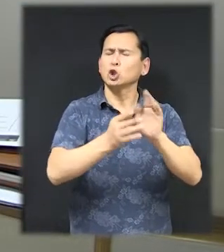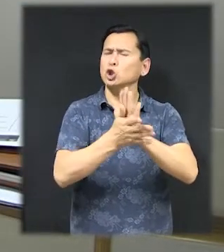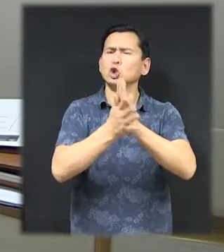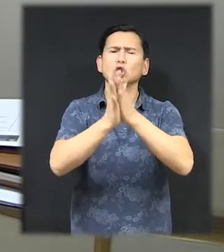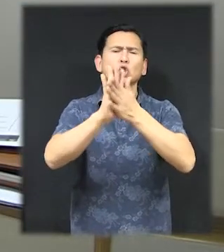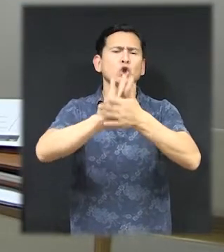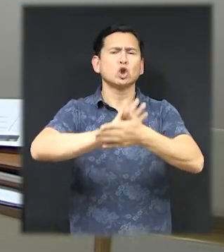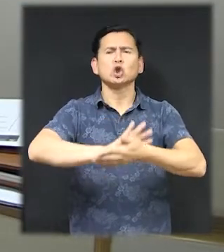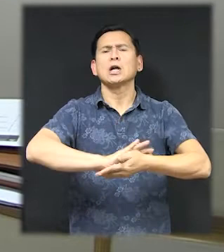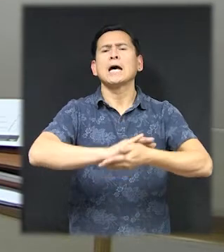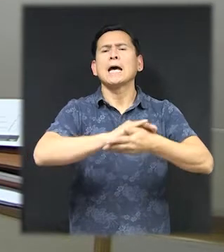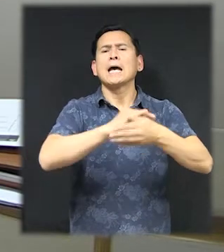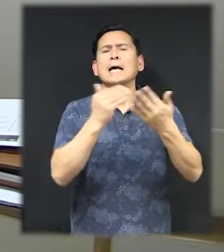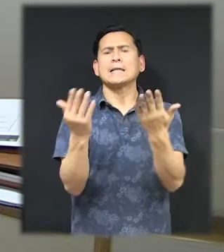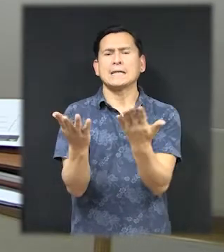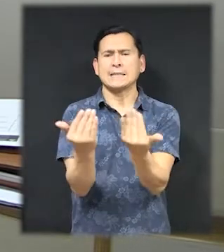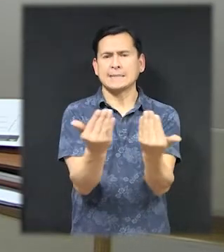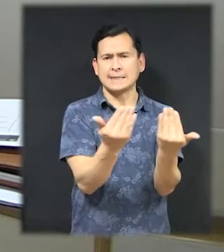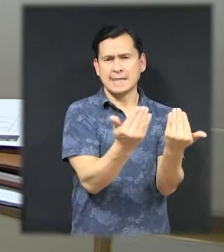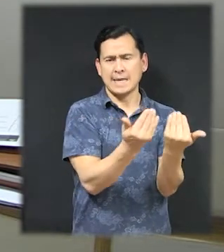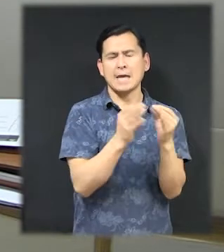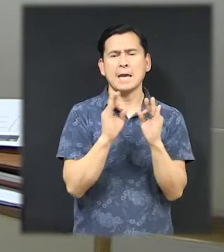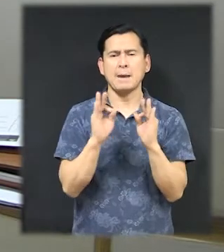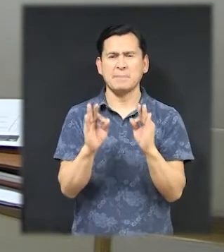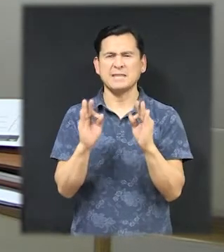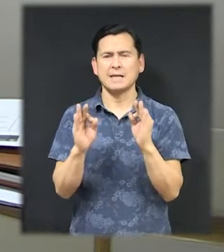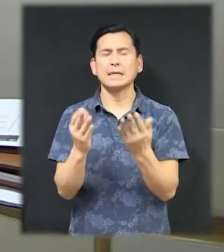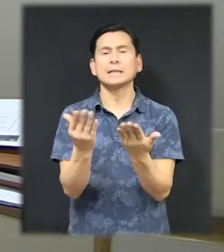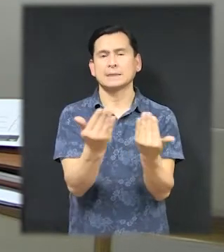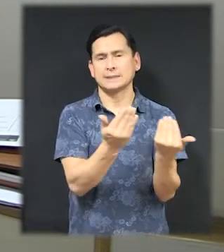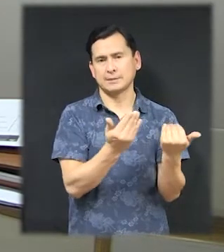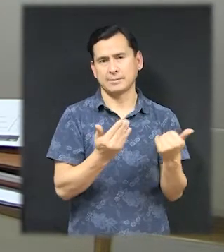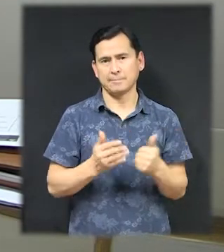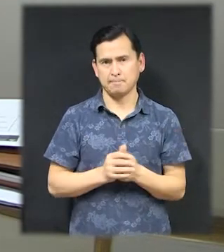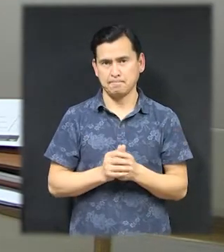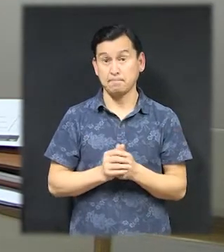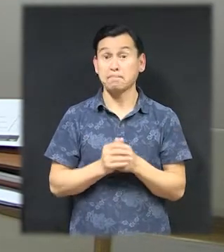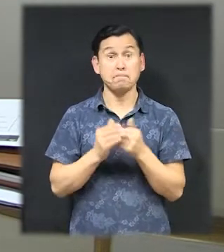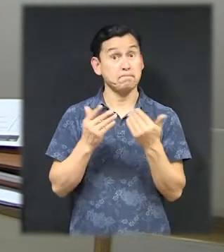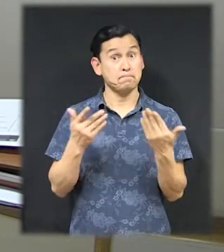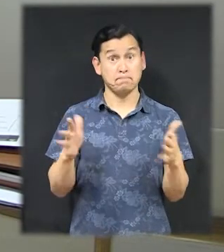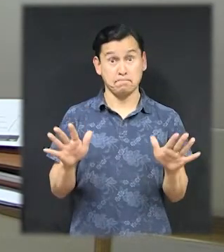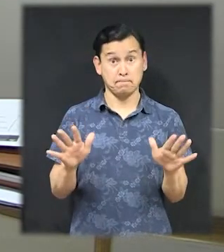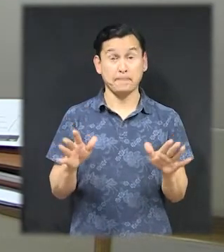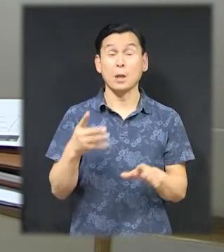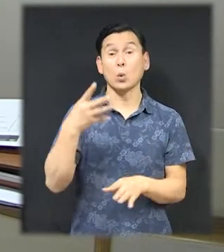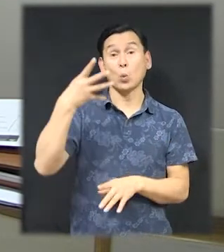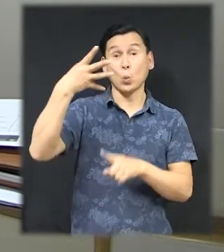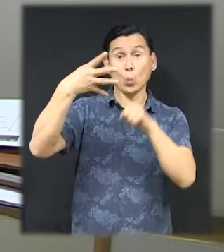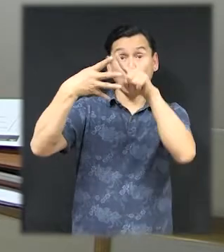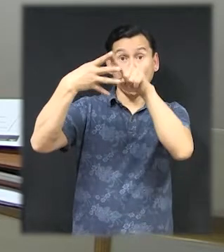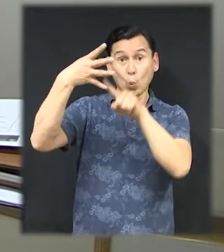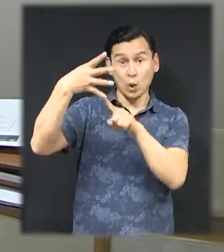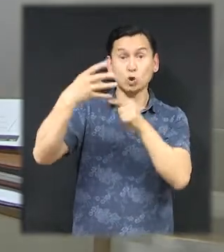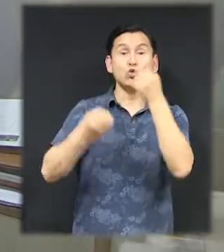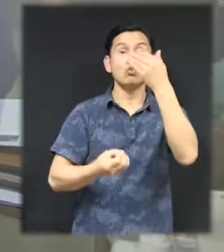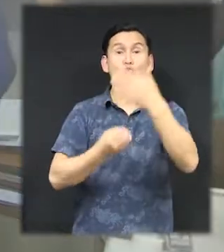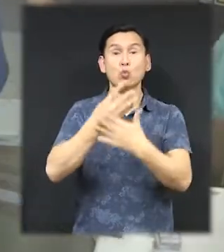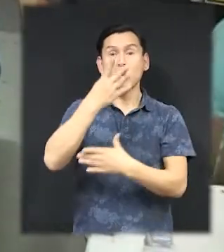pasado, del 2020, se comenzó la planificación de lo que sería el proceso de inmunización de nuestros